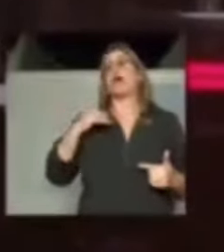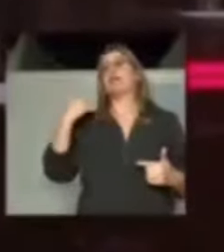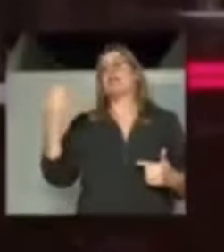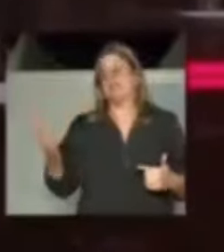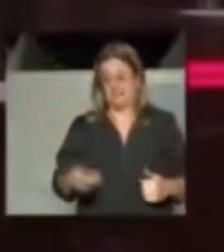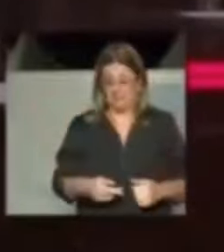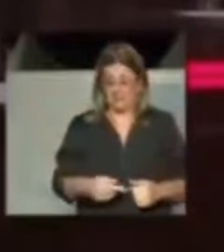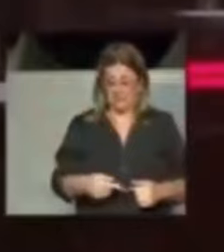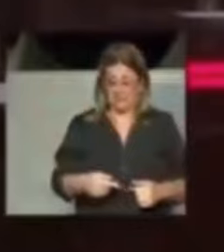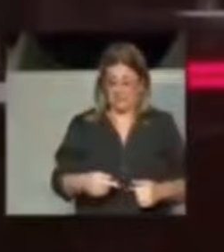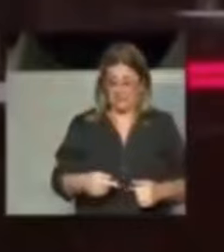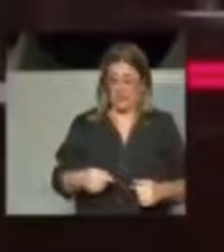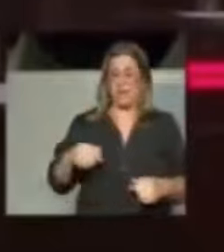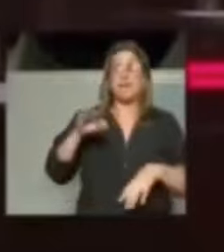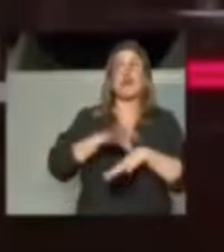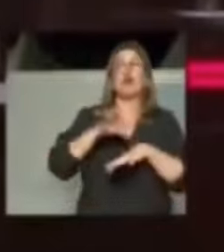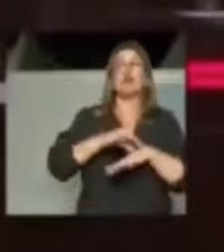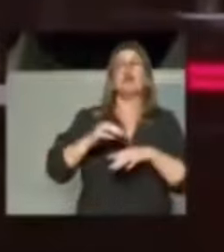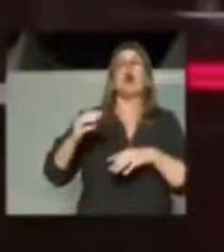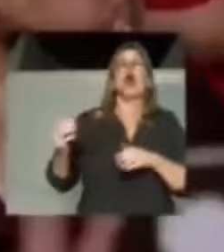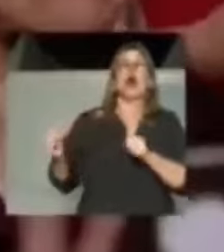otra mi